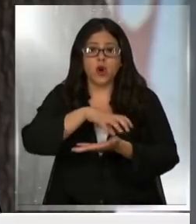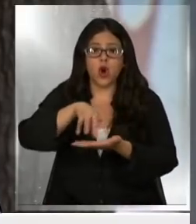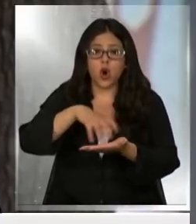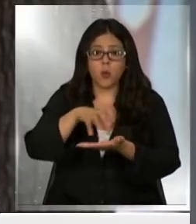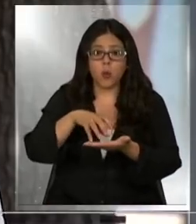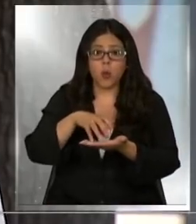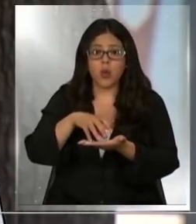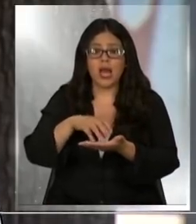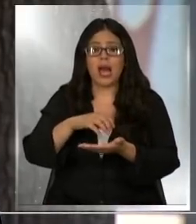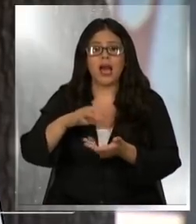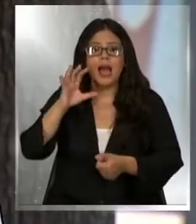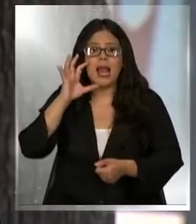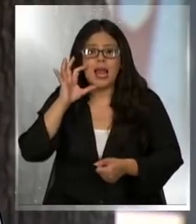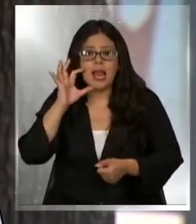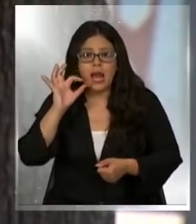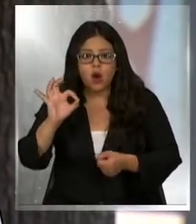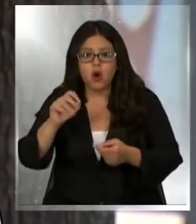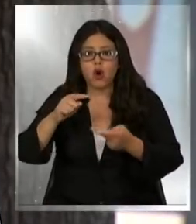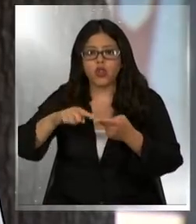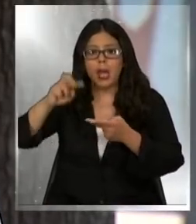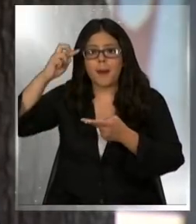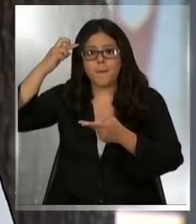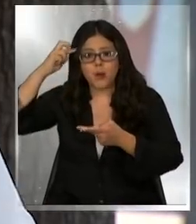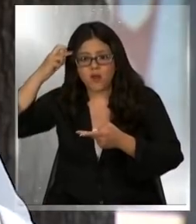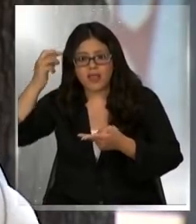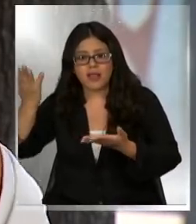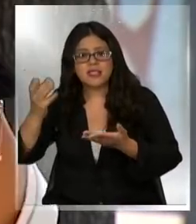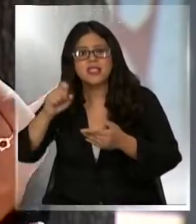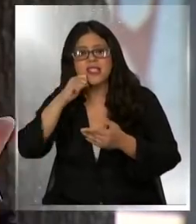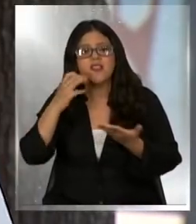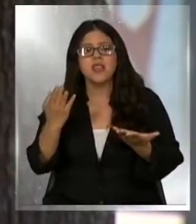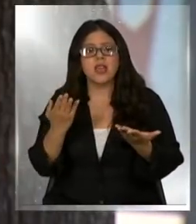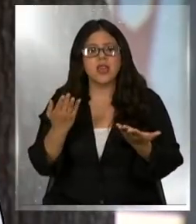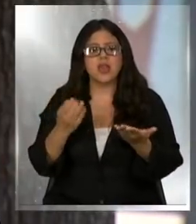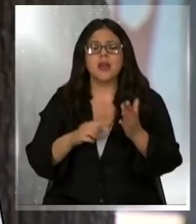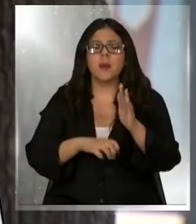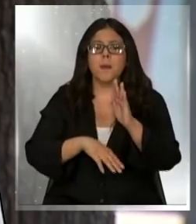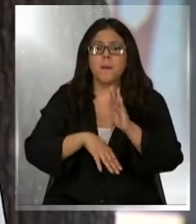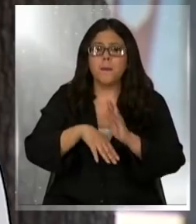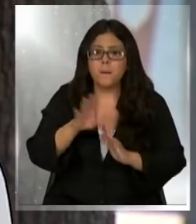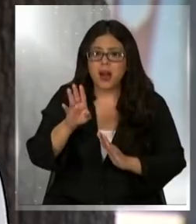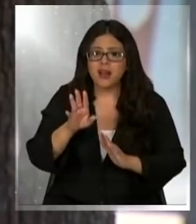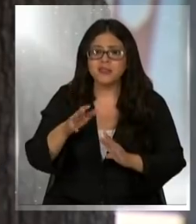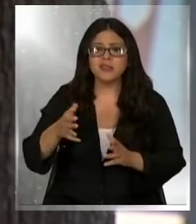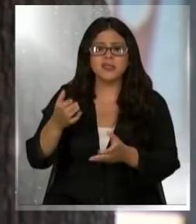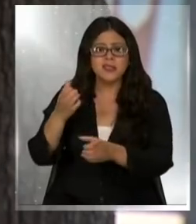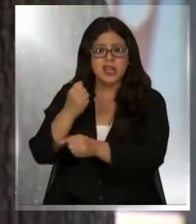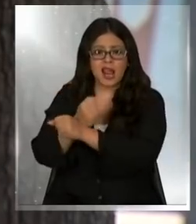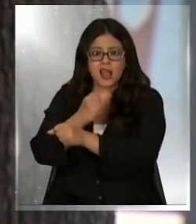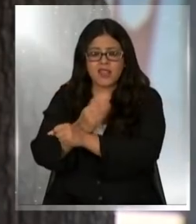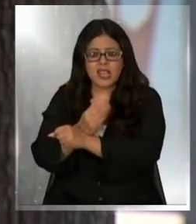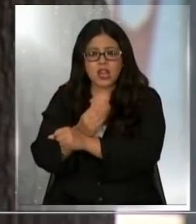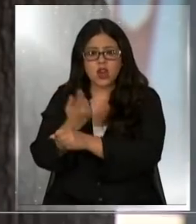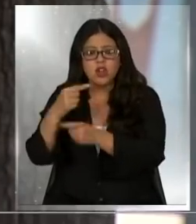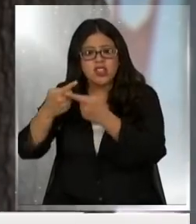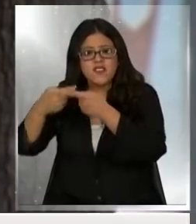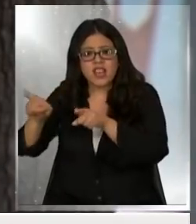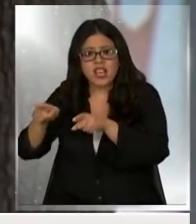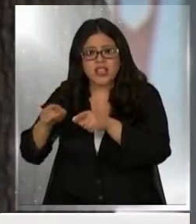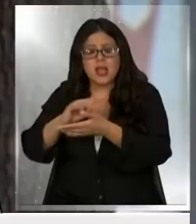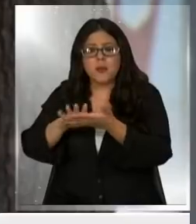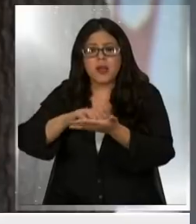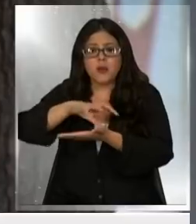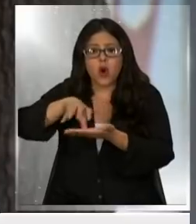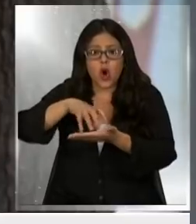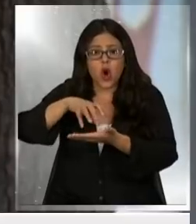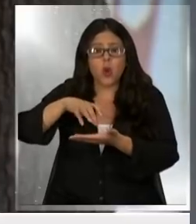Barrio Alto, como Las Condes o Providencia, exista una mucho mayor dotación de carabineros versus comunas del sector poniente como Quinta Normal o